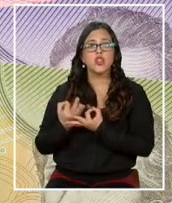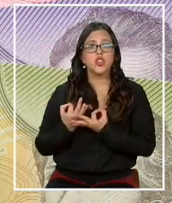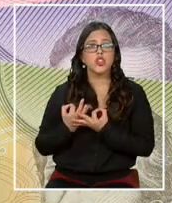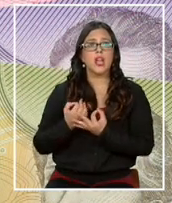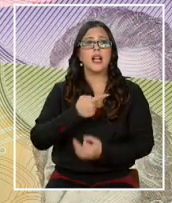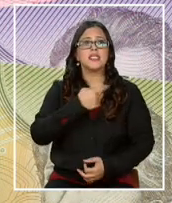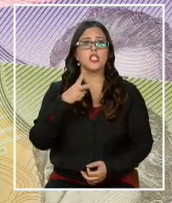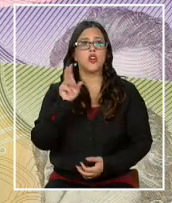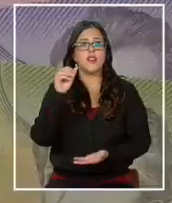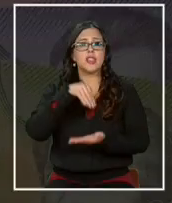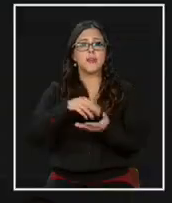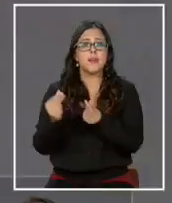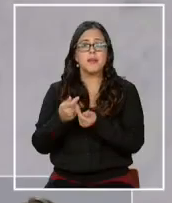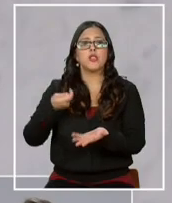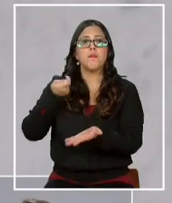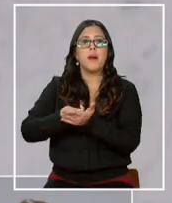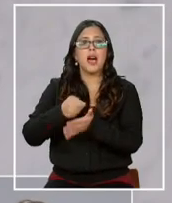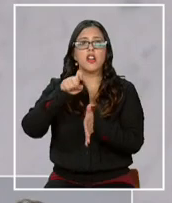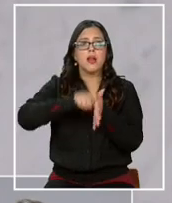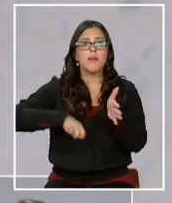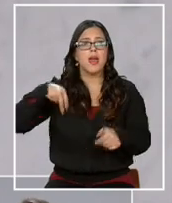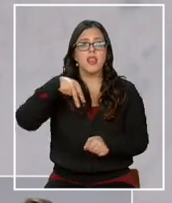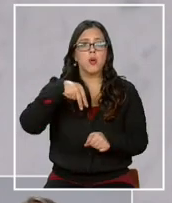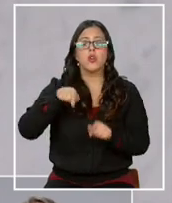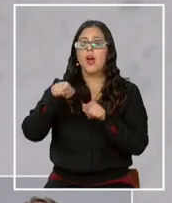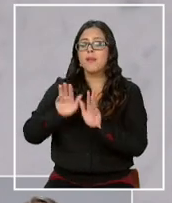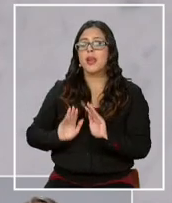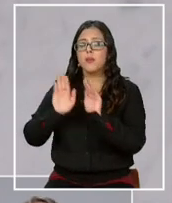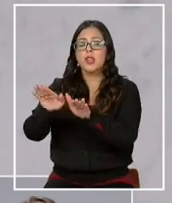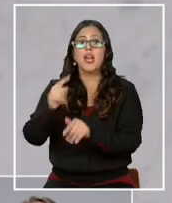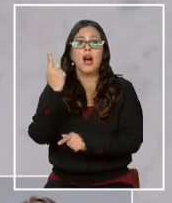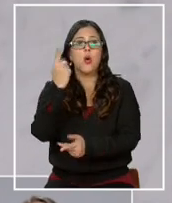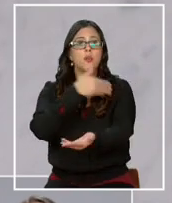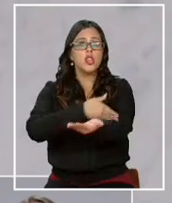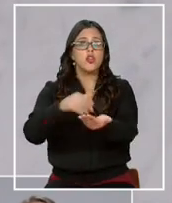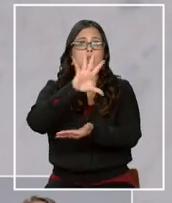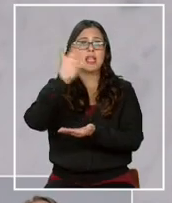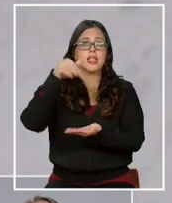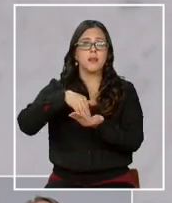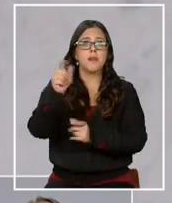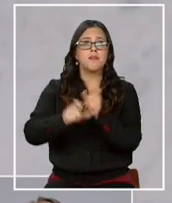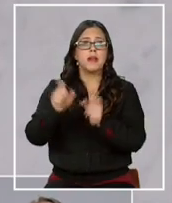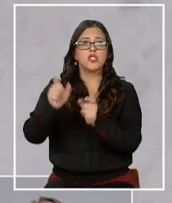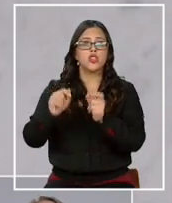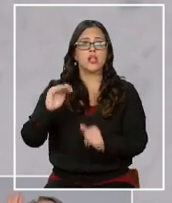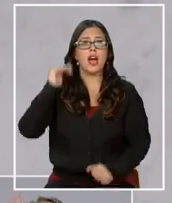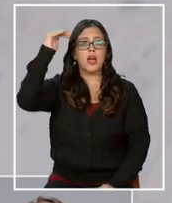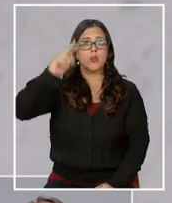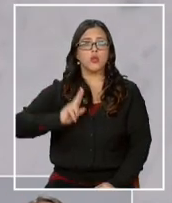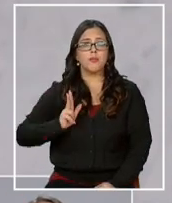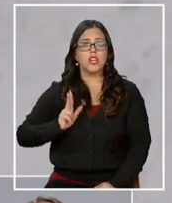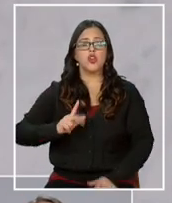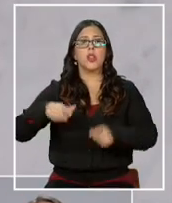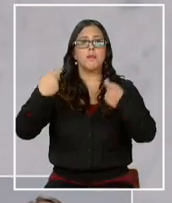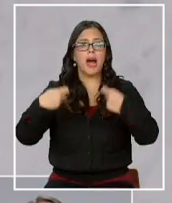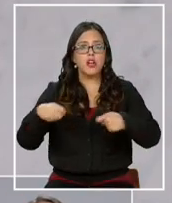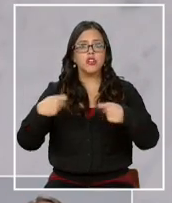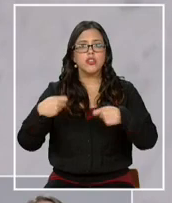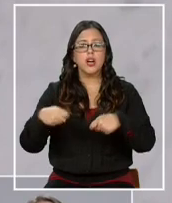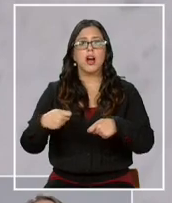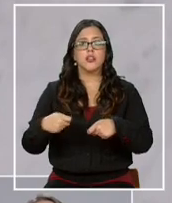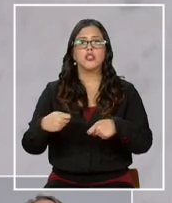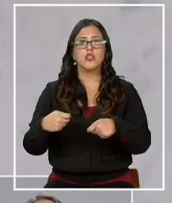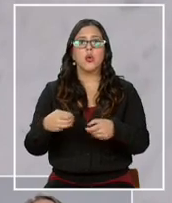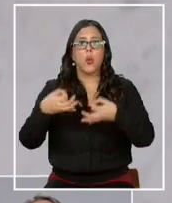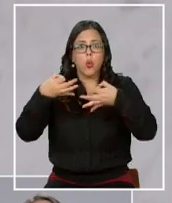y pagarlo durante junio. Para apoyar a más de 1.500.000 personas mayores a costear los gastos que surgen